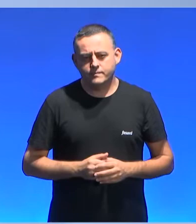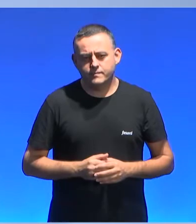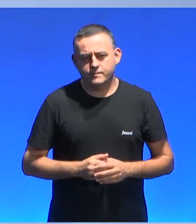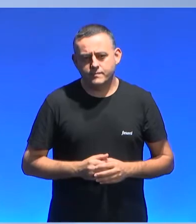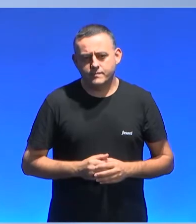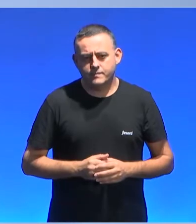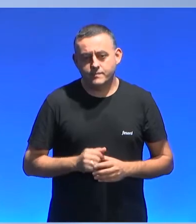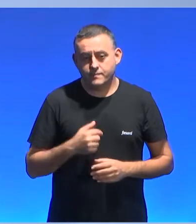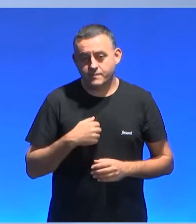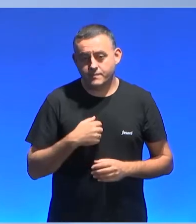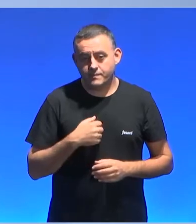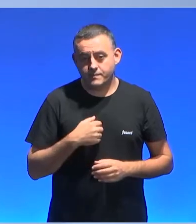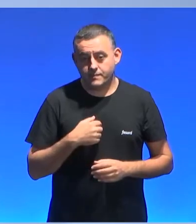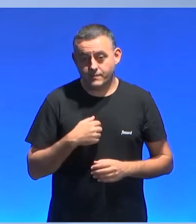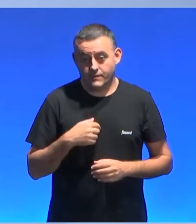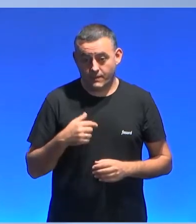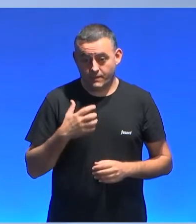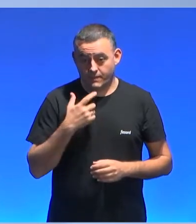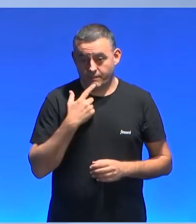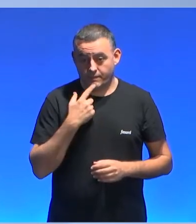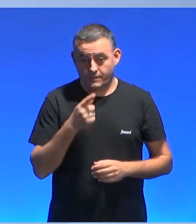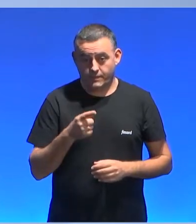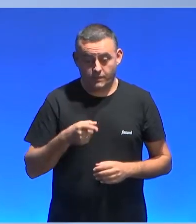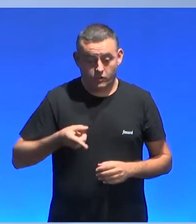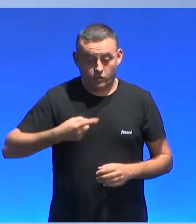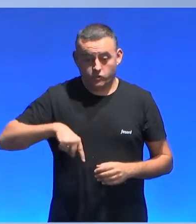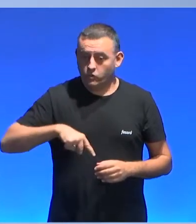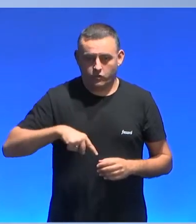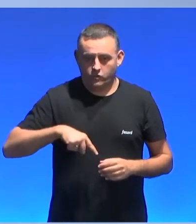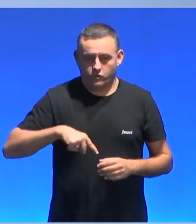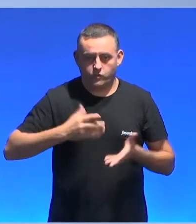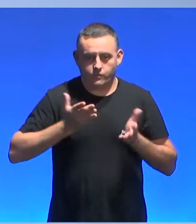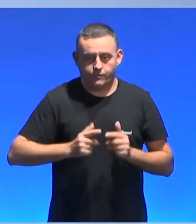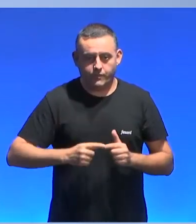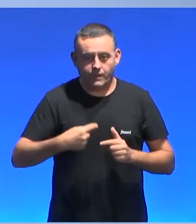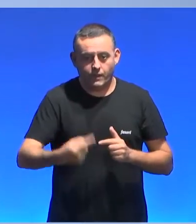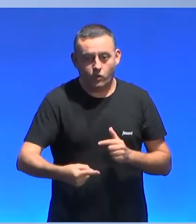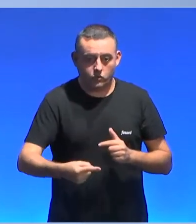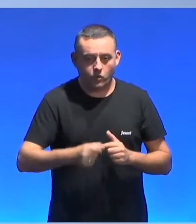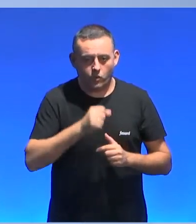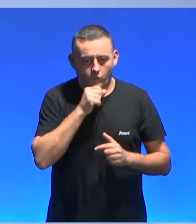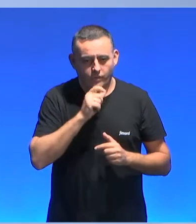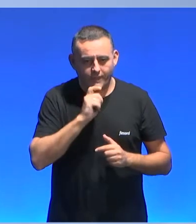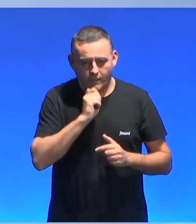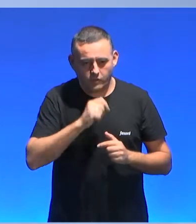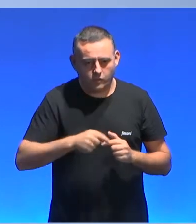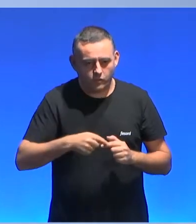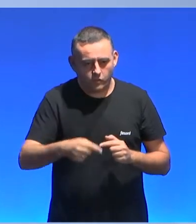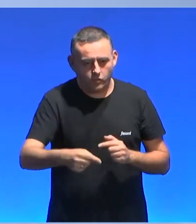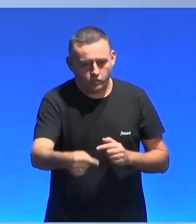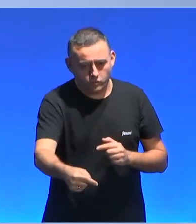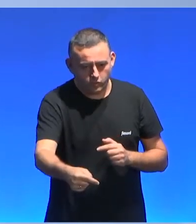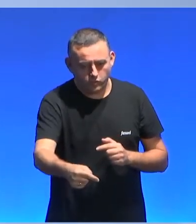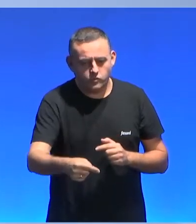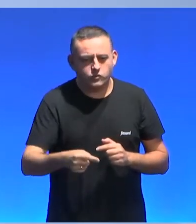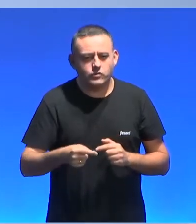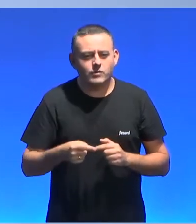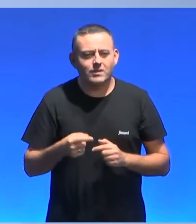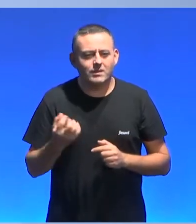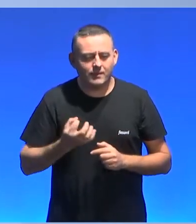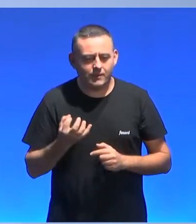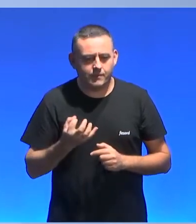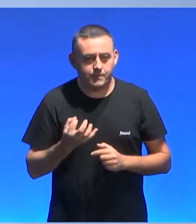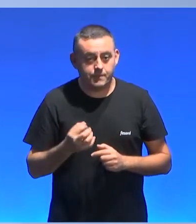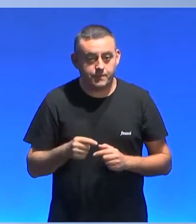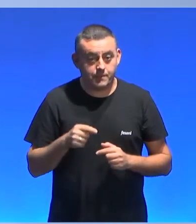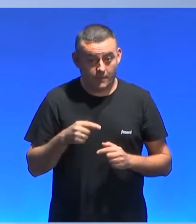llegan después de nosotros, es decir, nuestros hijos y nuestros nietos, tendrán una esperanza de vida menor de la nuestra. Nunca